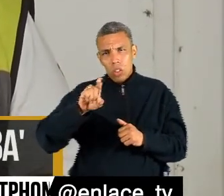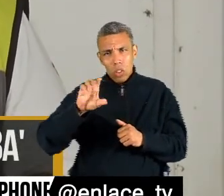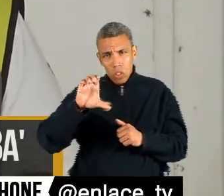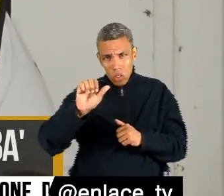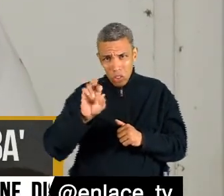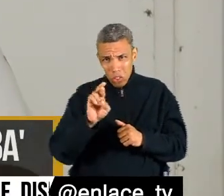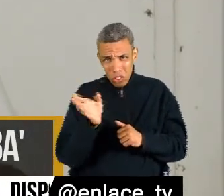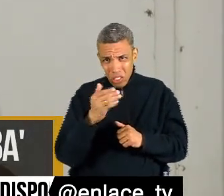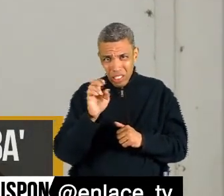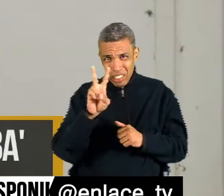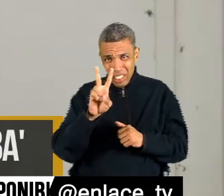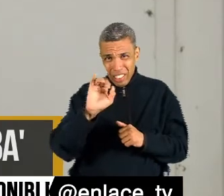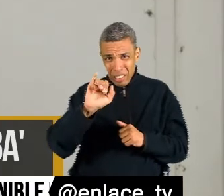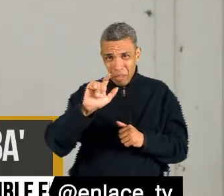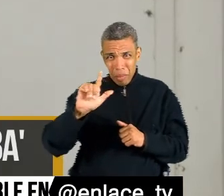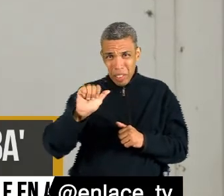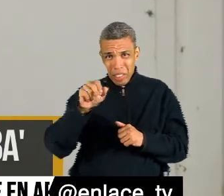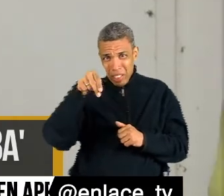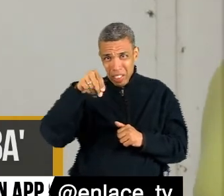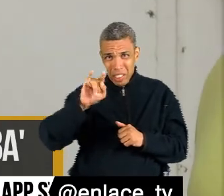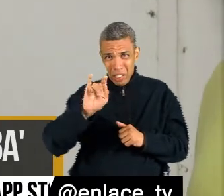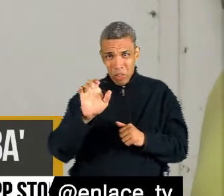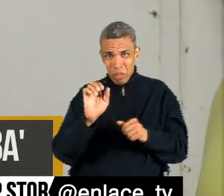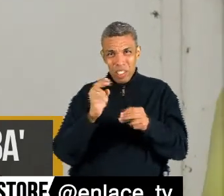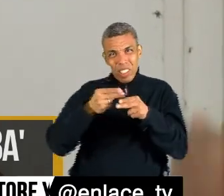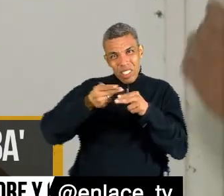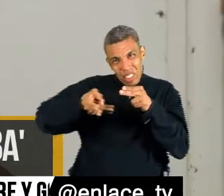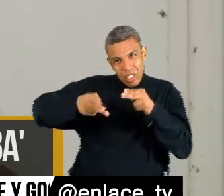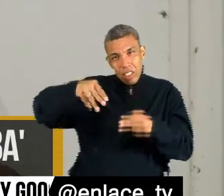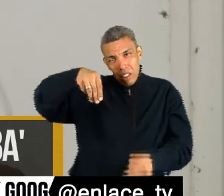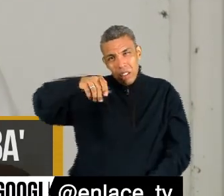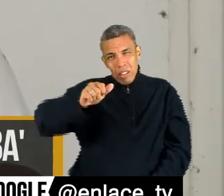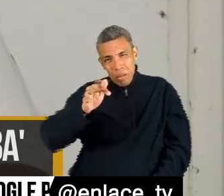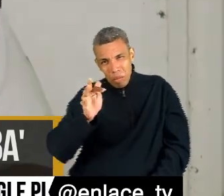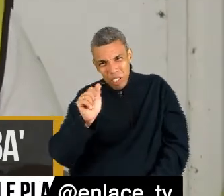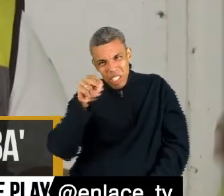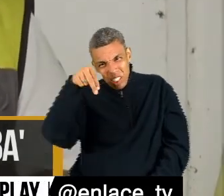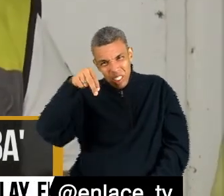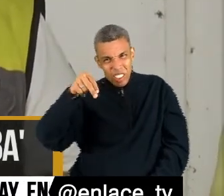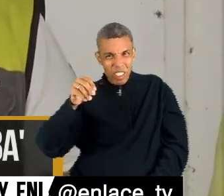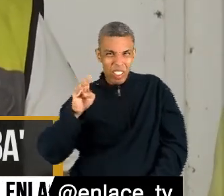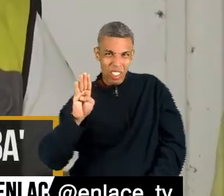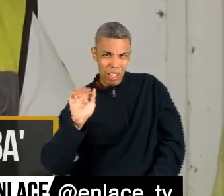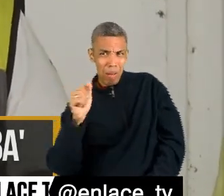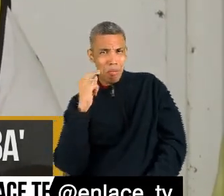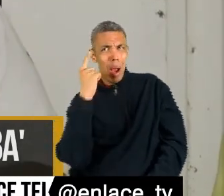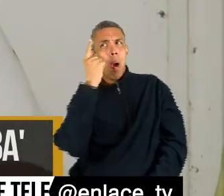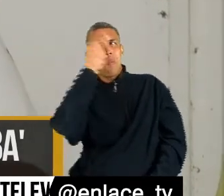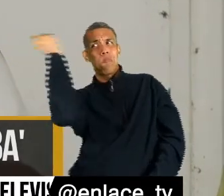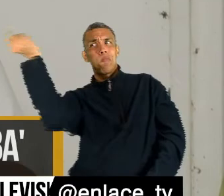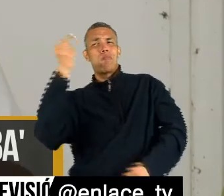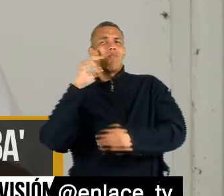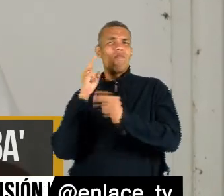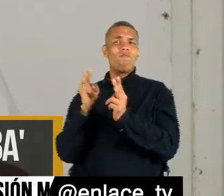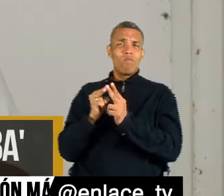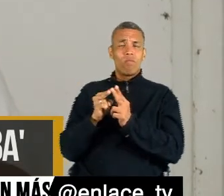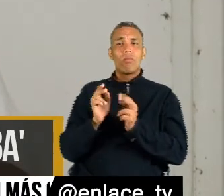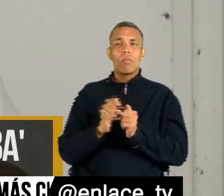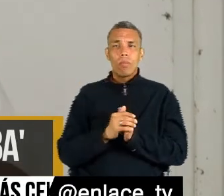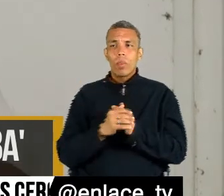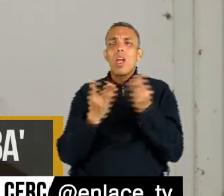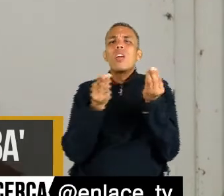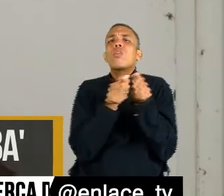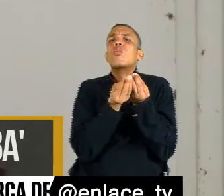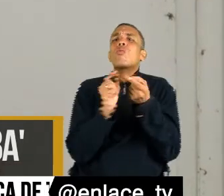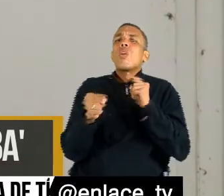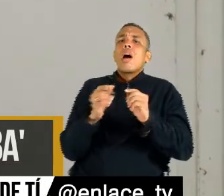fin de semana, lo han traído aquí. El esconguero se conoce como Matamba. Sus compañeros músicos se encuentran buscando la